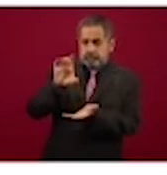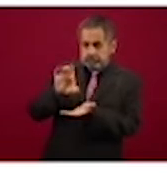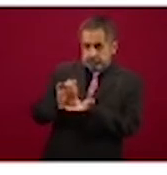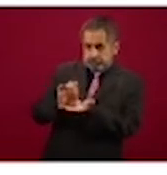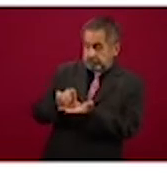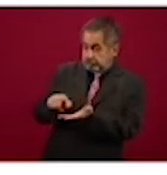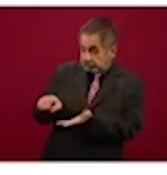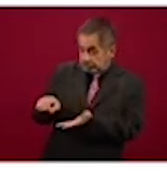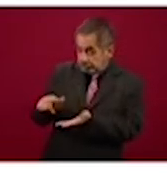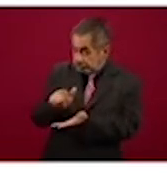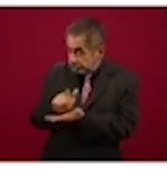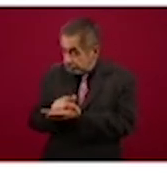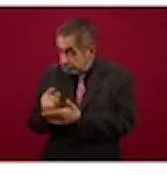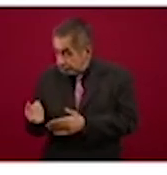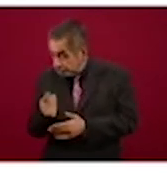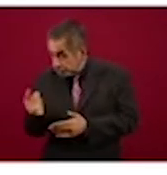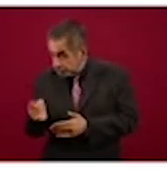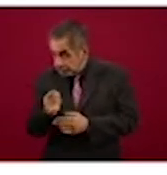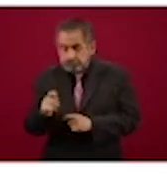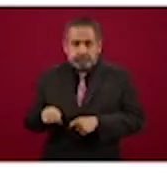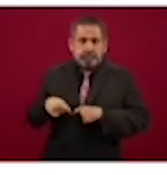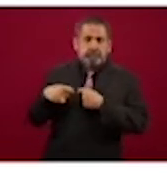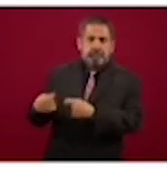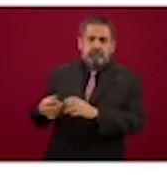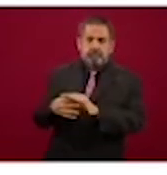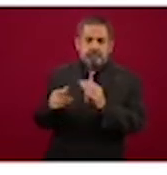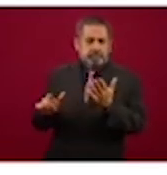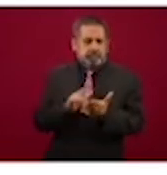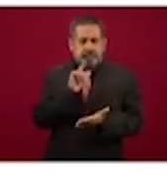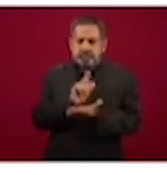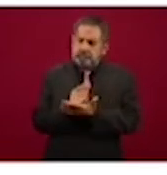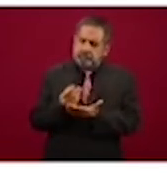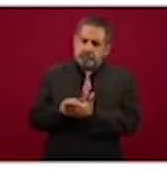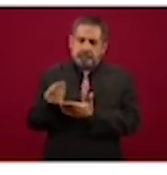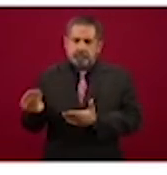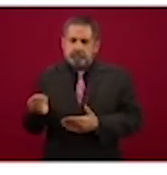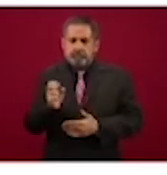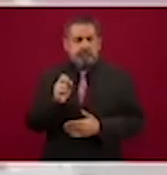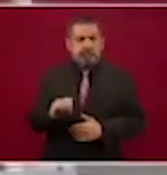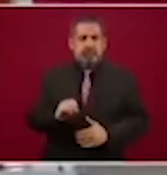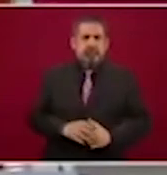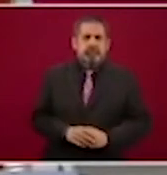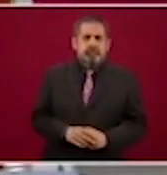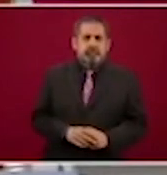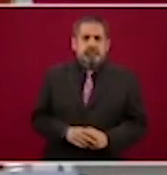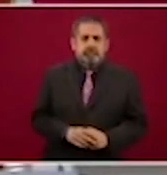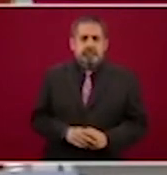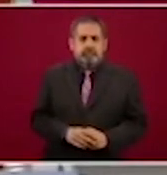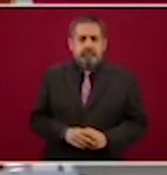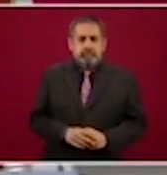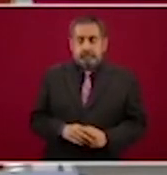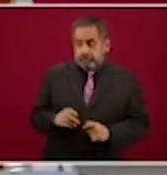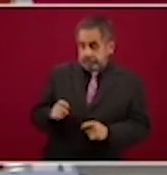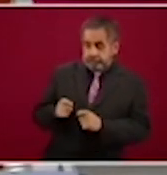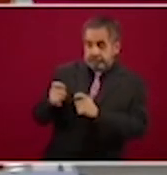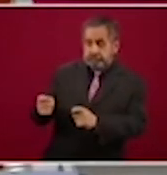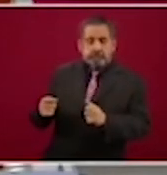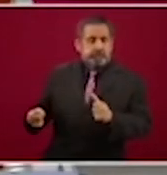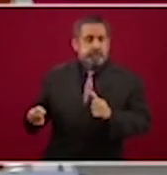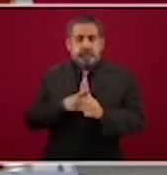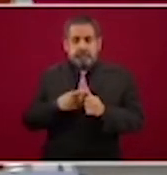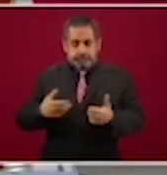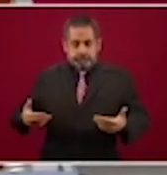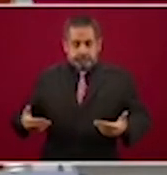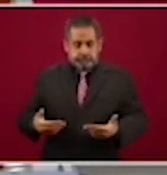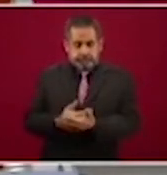en los términos y condiciones que fije la ley. Para el goce de esta prestación tendrán prioridad los mexicanos